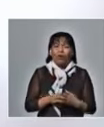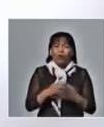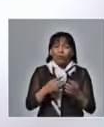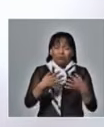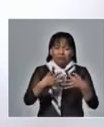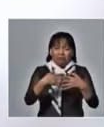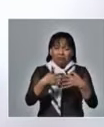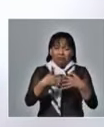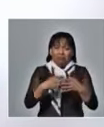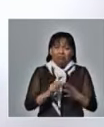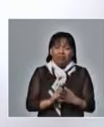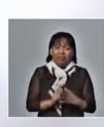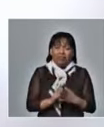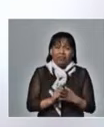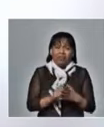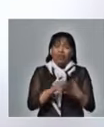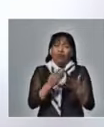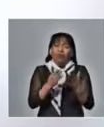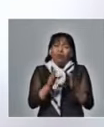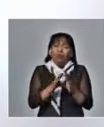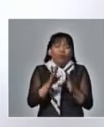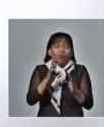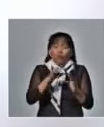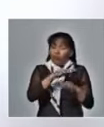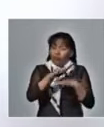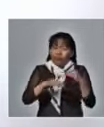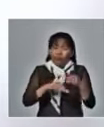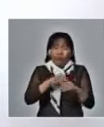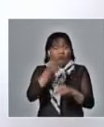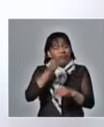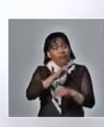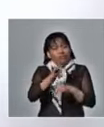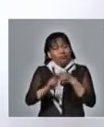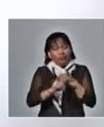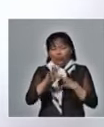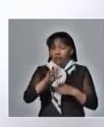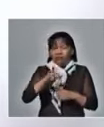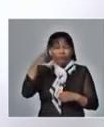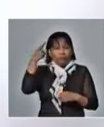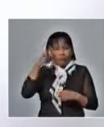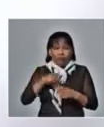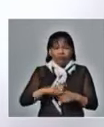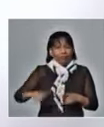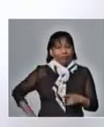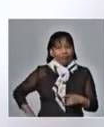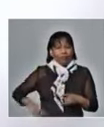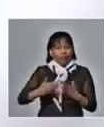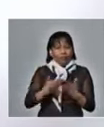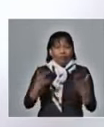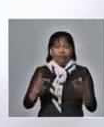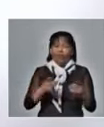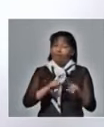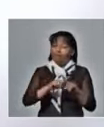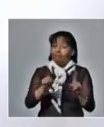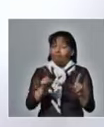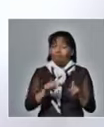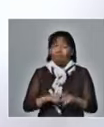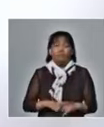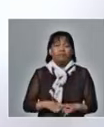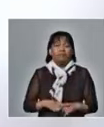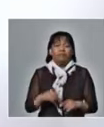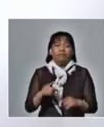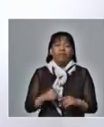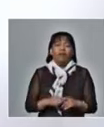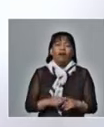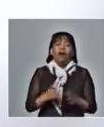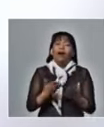empresas, por cierto, en su mayoría no poblanas. No pasará eso en el gobierno que yo encabezaré.